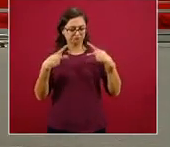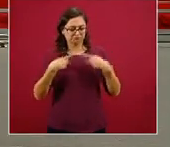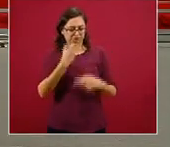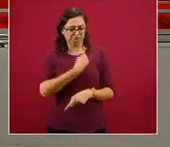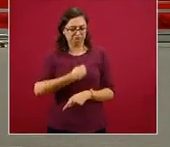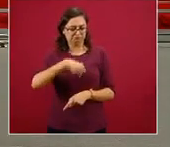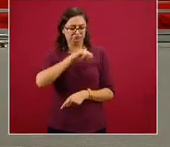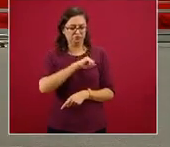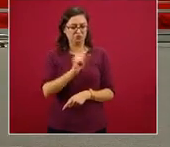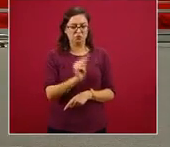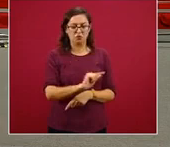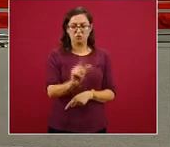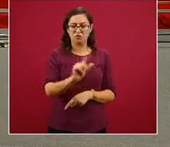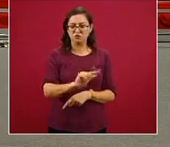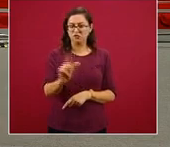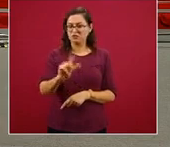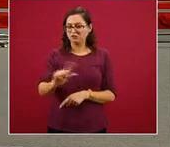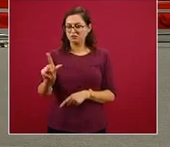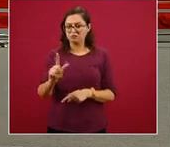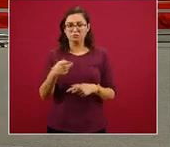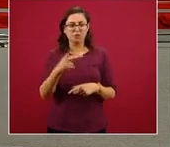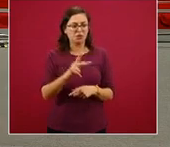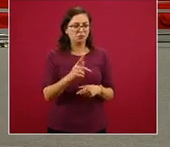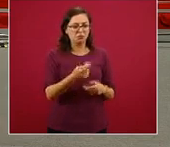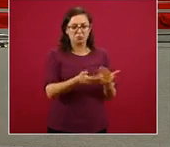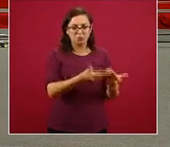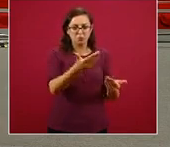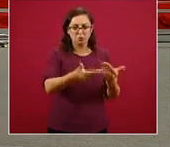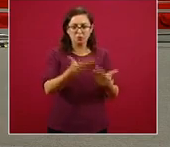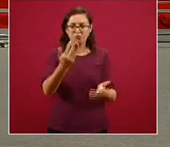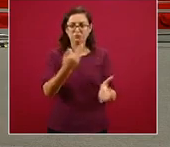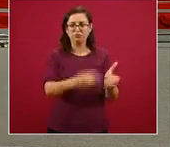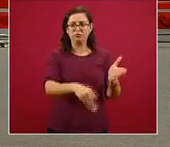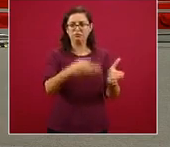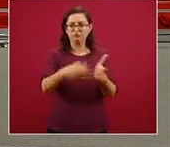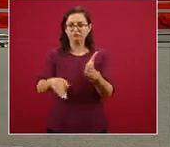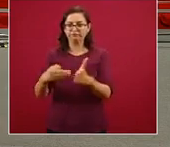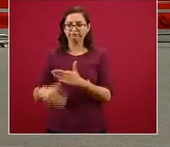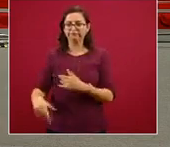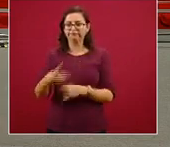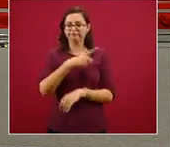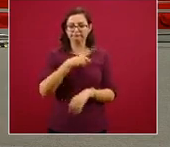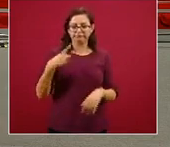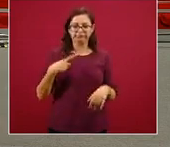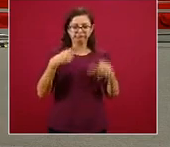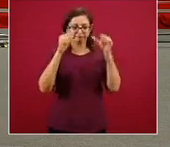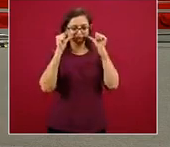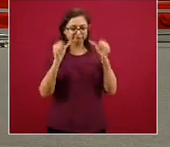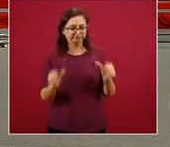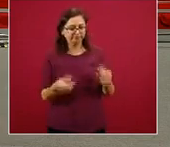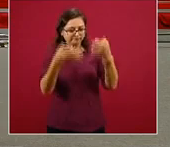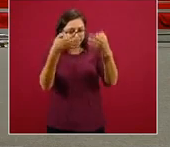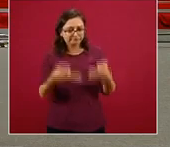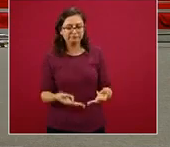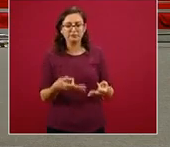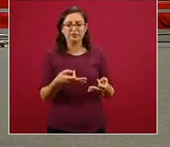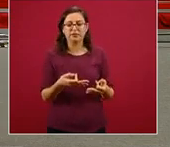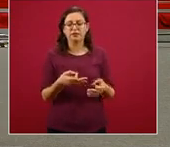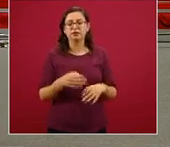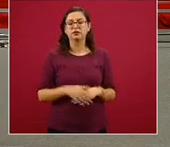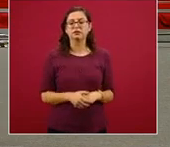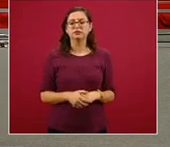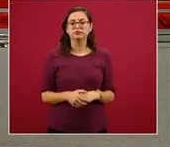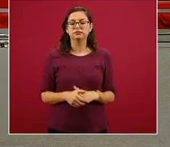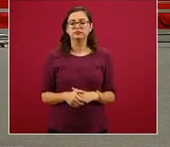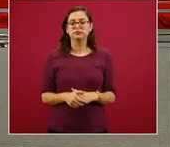poder en su momento atender con manera suficiente y con la calidad necesaria a las diferentes necesidades en salud de